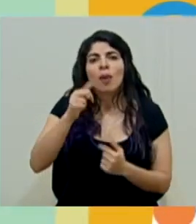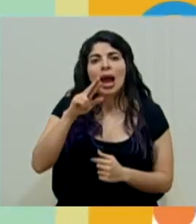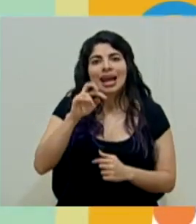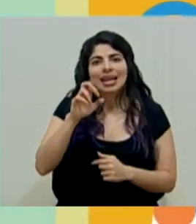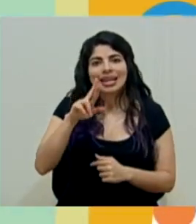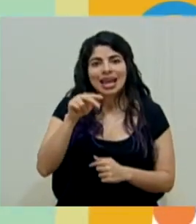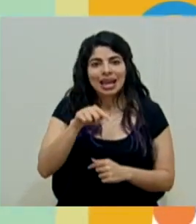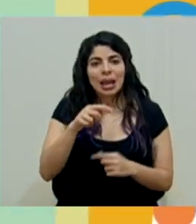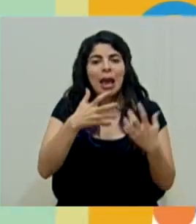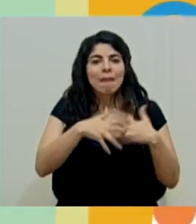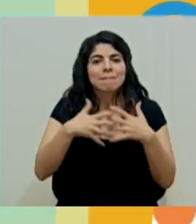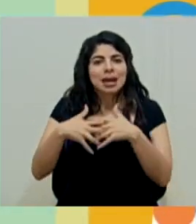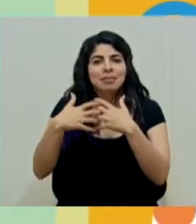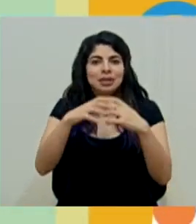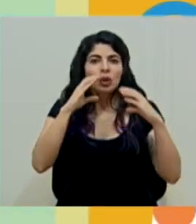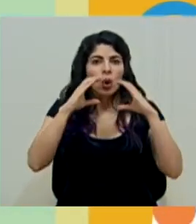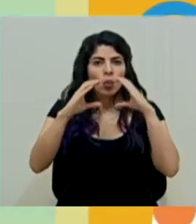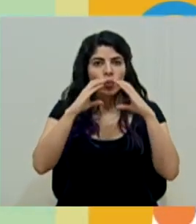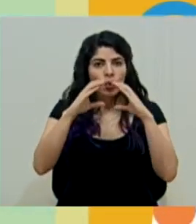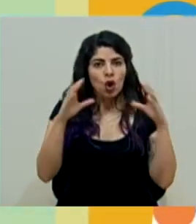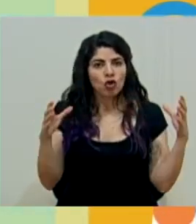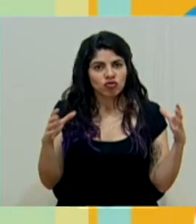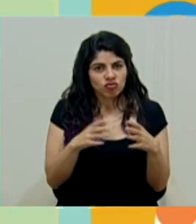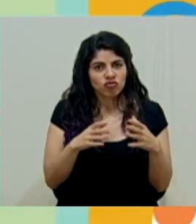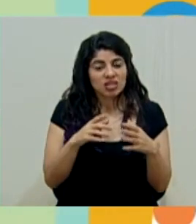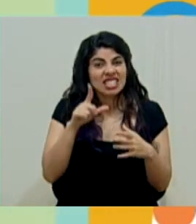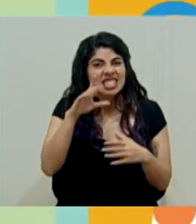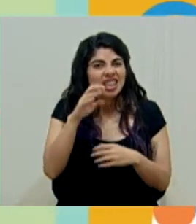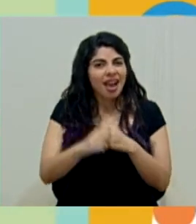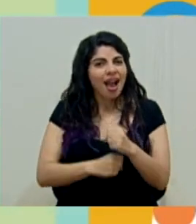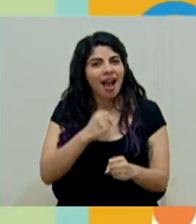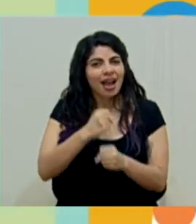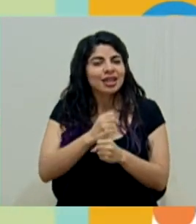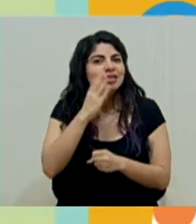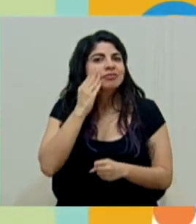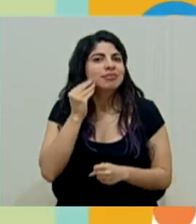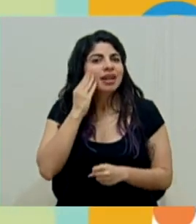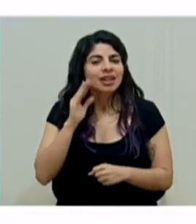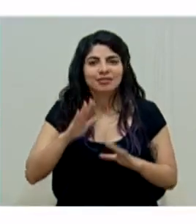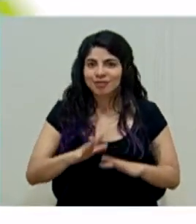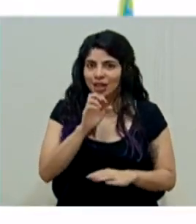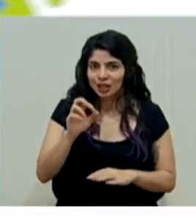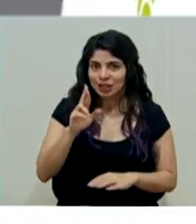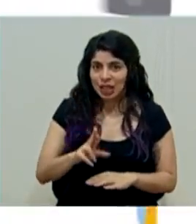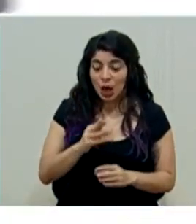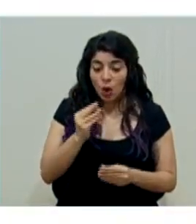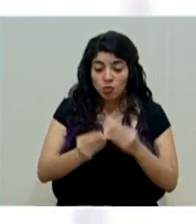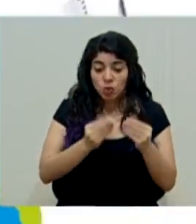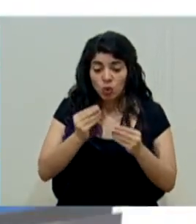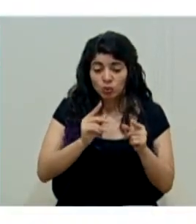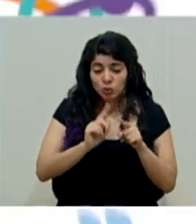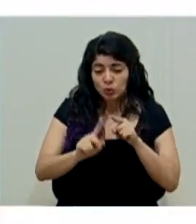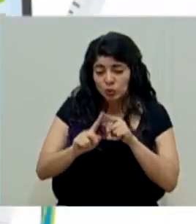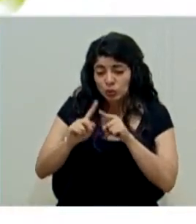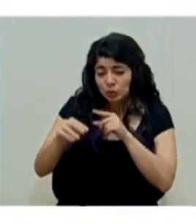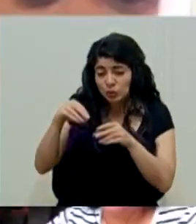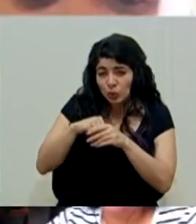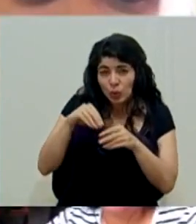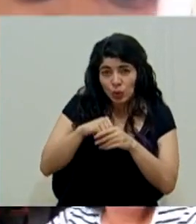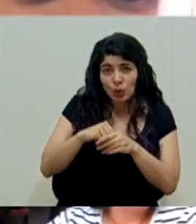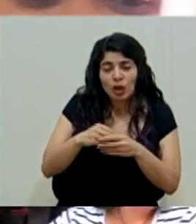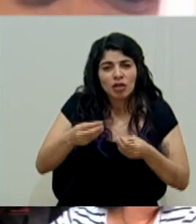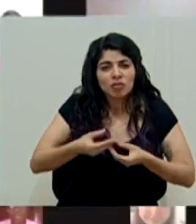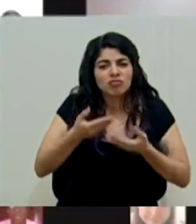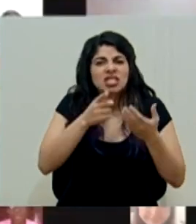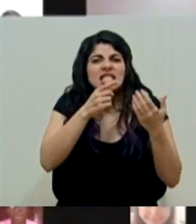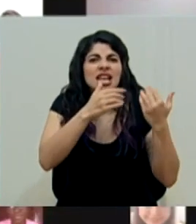un grupo de empresas de comunicación con 100 años de experiencia en Costa Rica. La producción de todos los contenidos estará